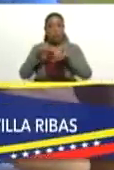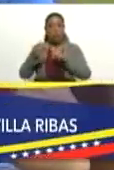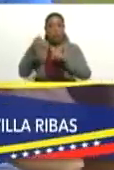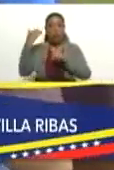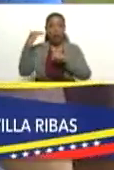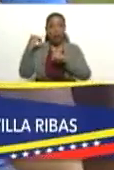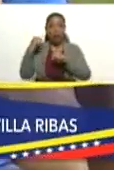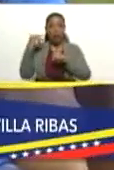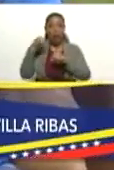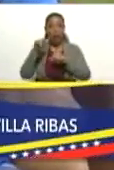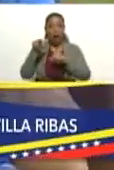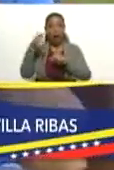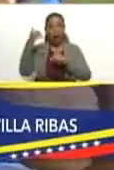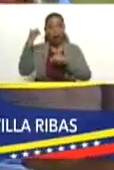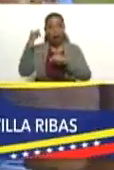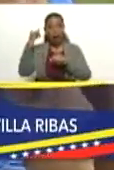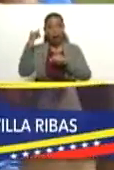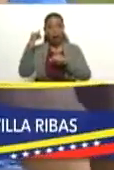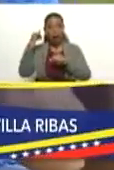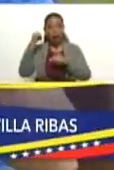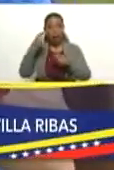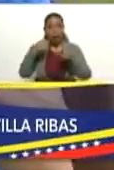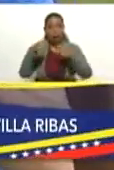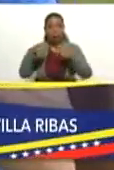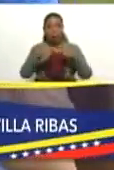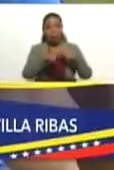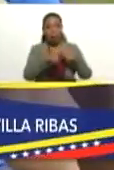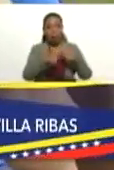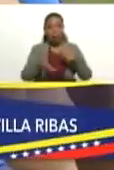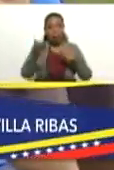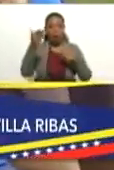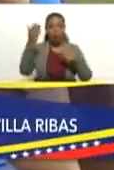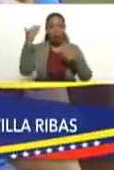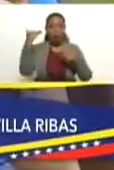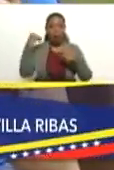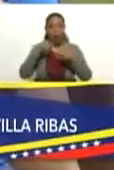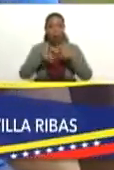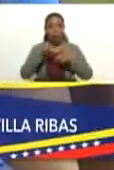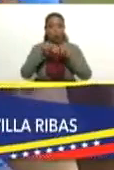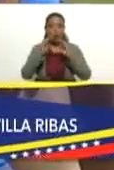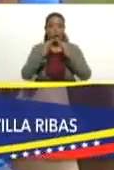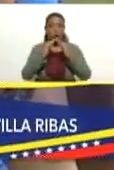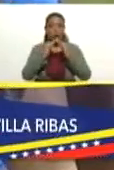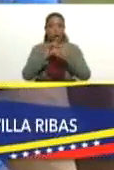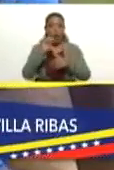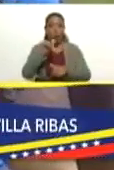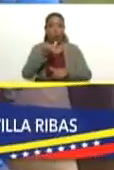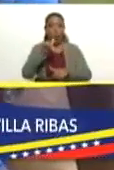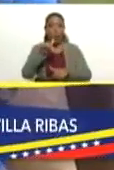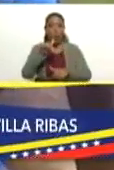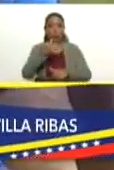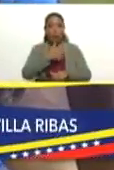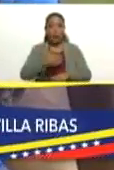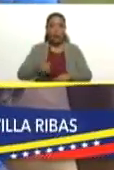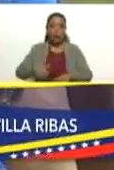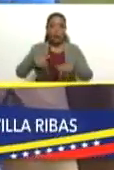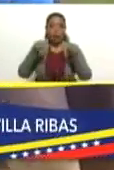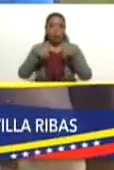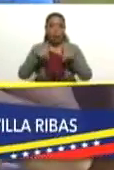donde precisamente era el mercantilismo lo que privaba en las construcciones de vivienda. Hoy, presidente, desde